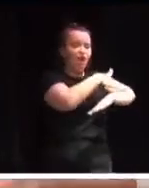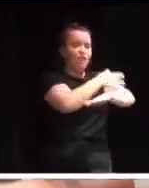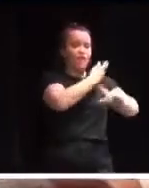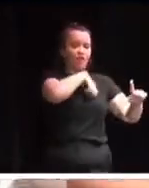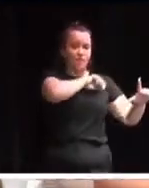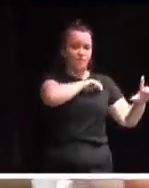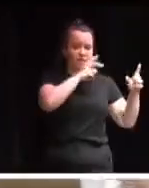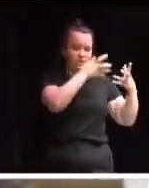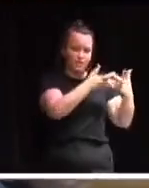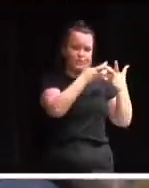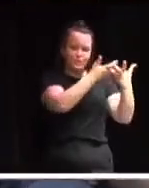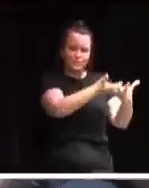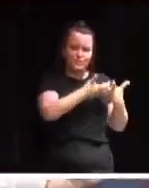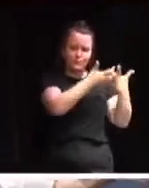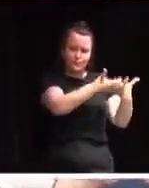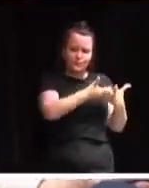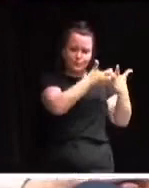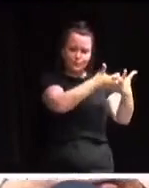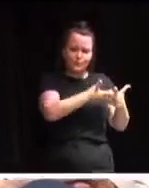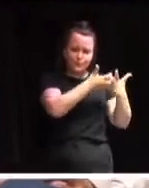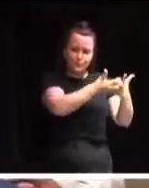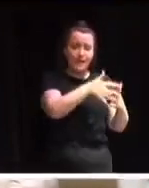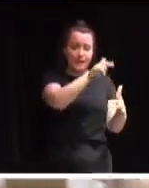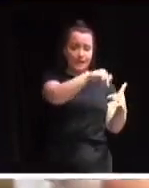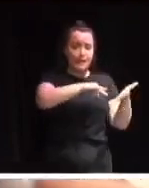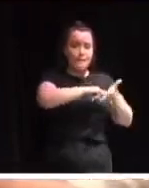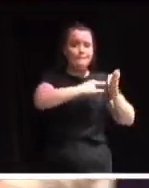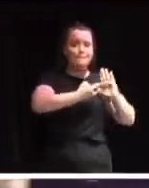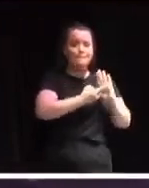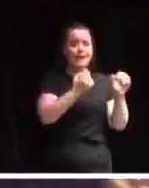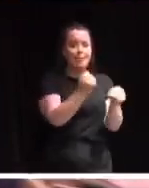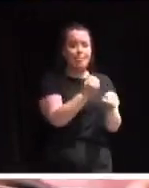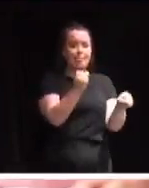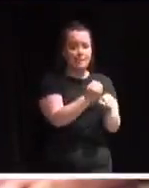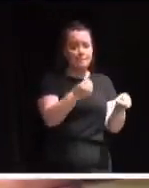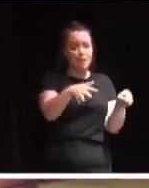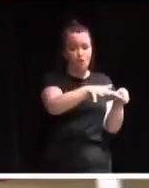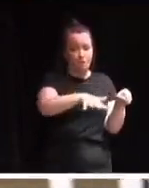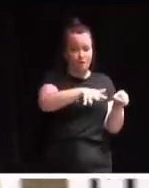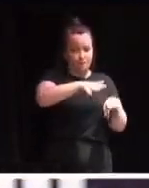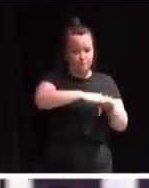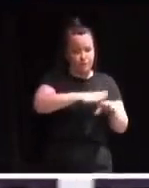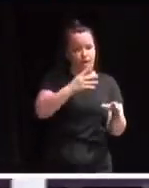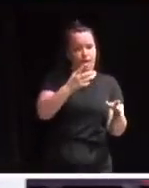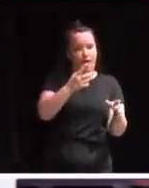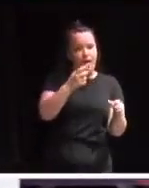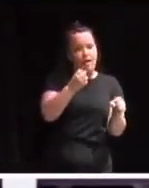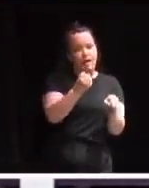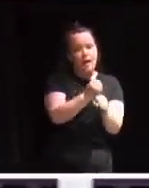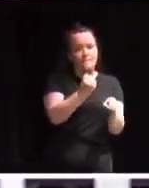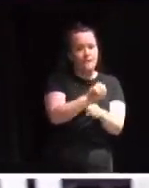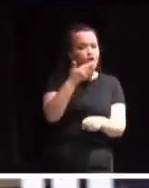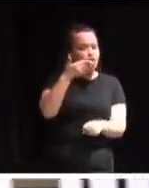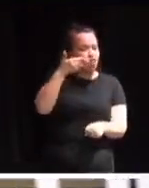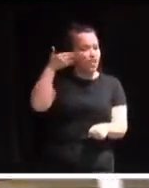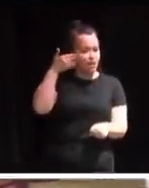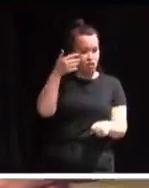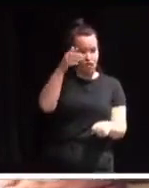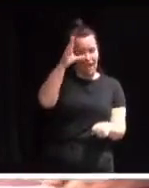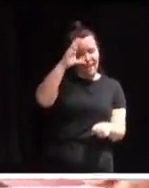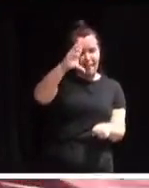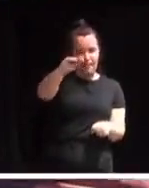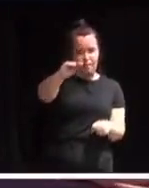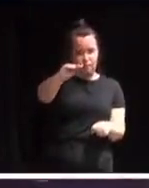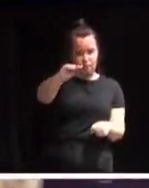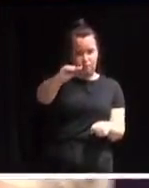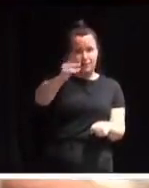el que haya sacado adelante el plan de empleo comarcal para crear empleo digno en el campo el que ha tenido que poner en marcha